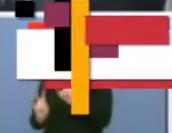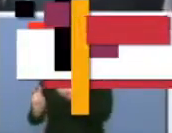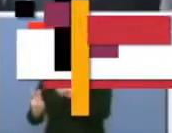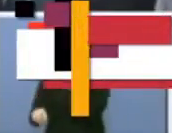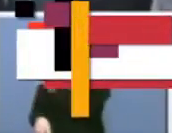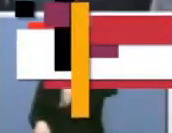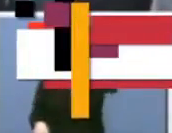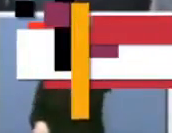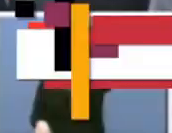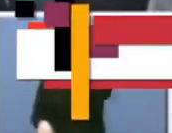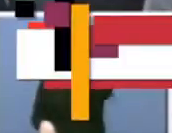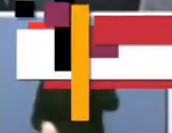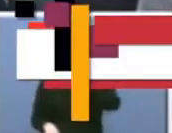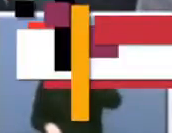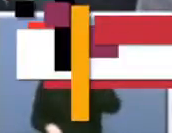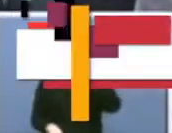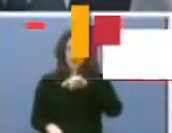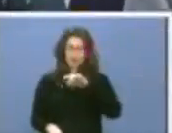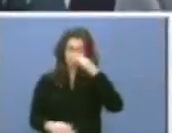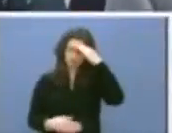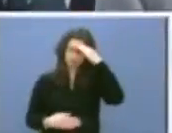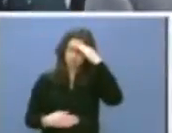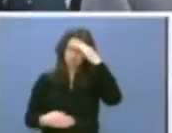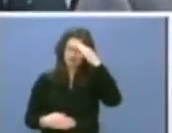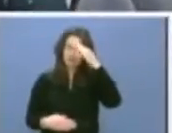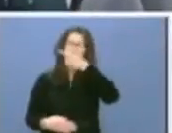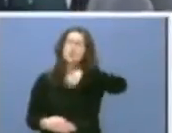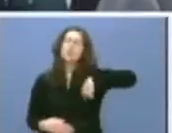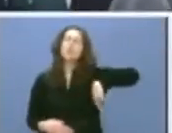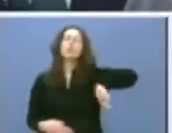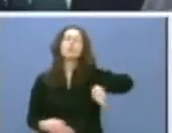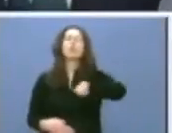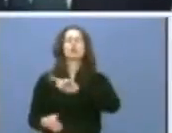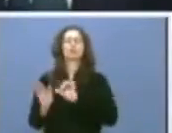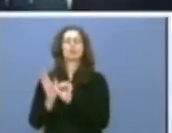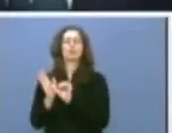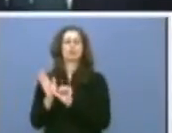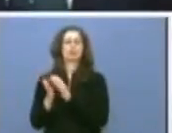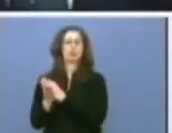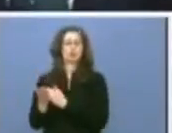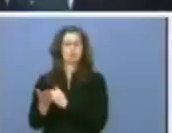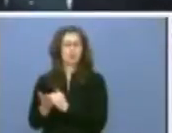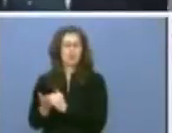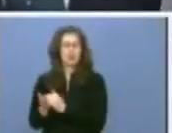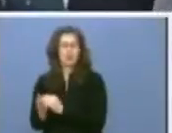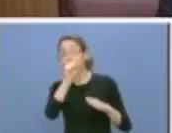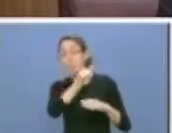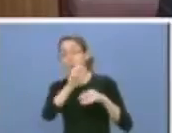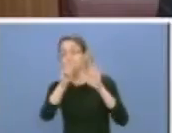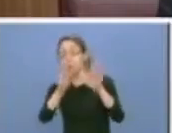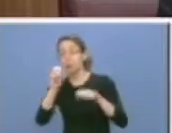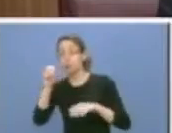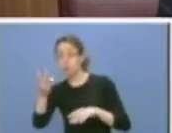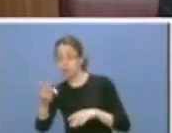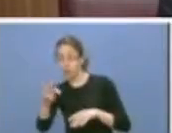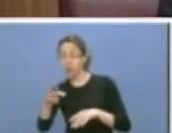unir este año la conmemoración de nuestro estatuto estatuto de autonomía con El bicentenario de las